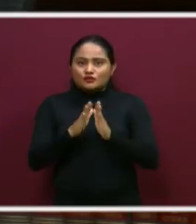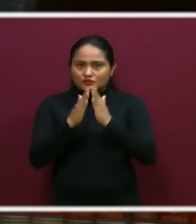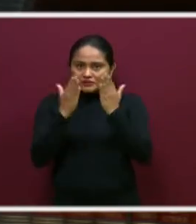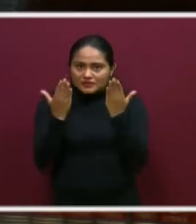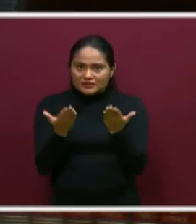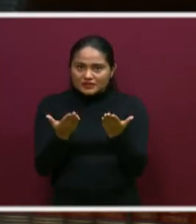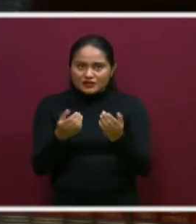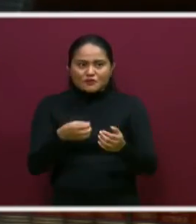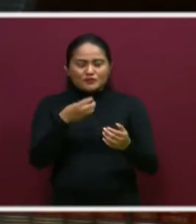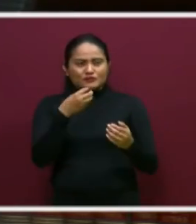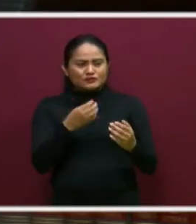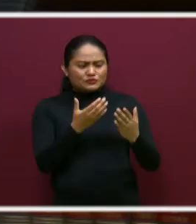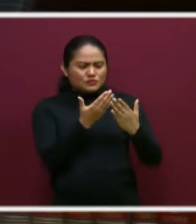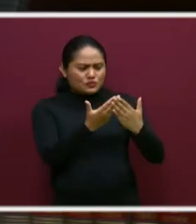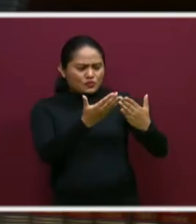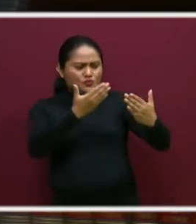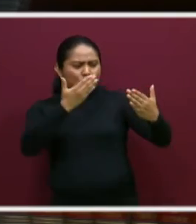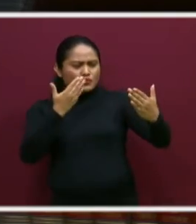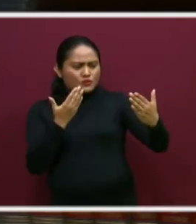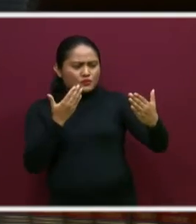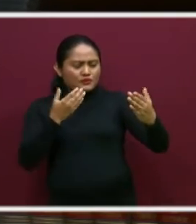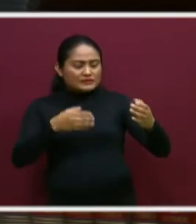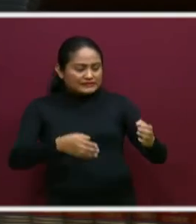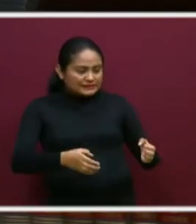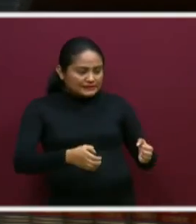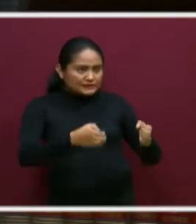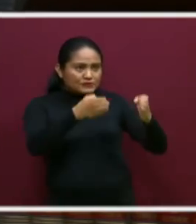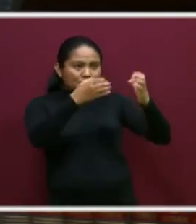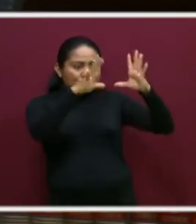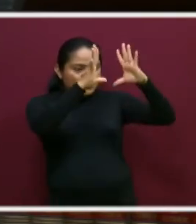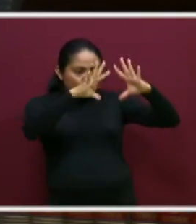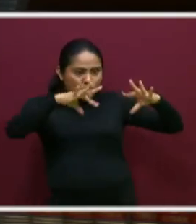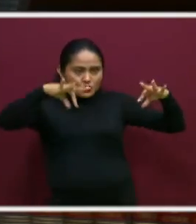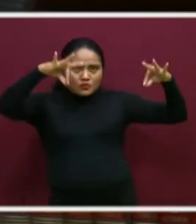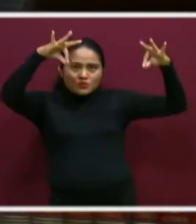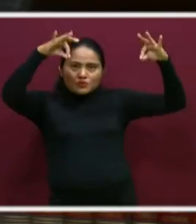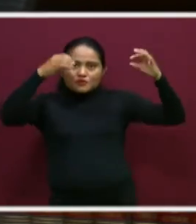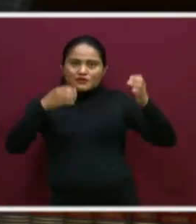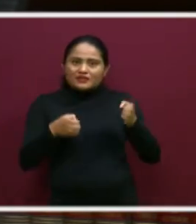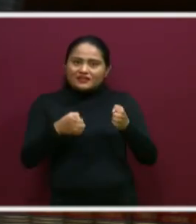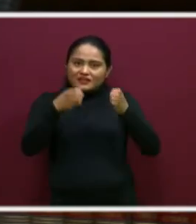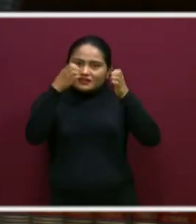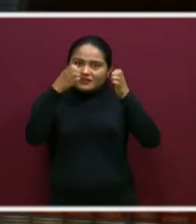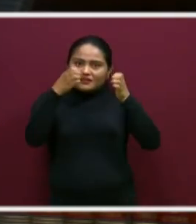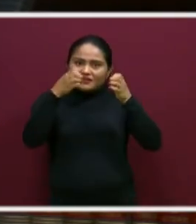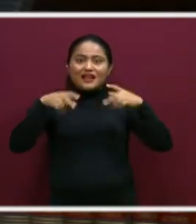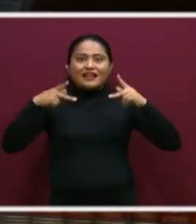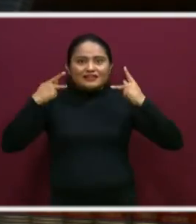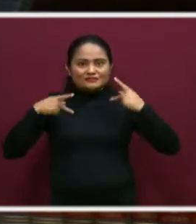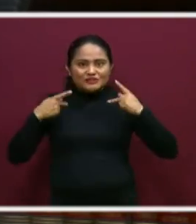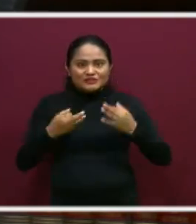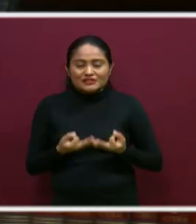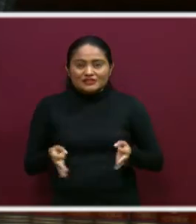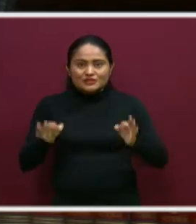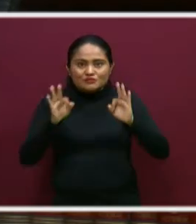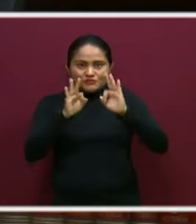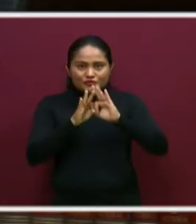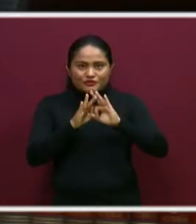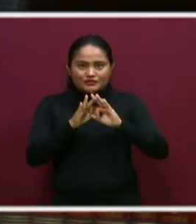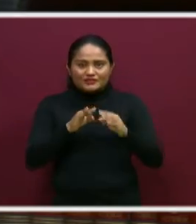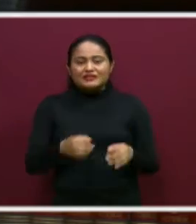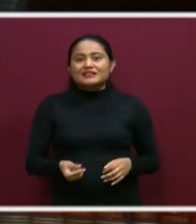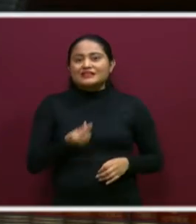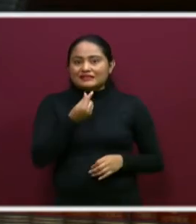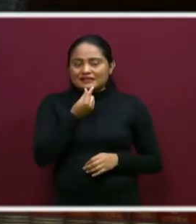los castillos los edificios los personajes es adentrar a los niños de 12 a 15 años